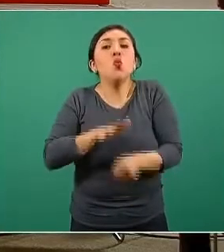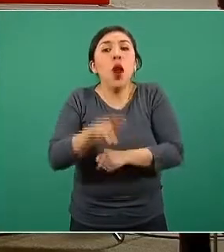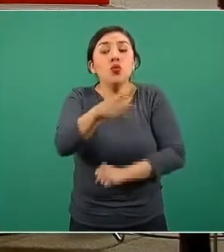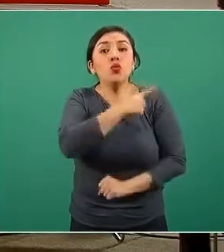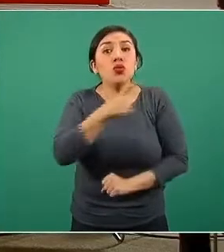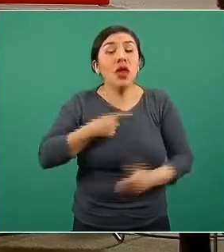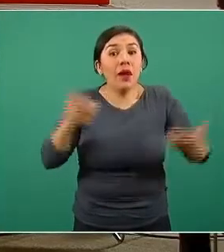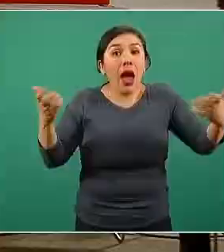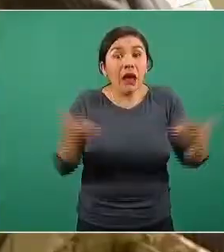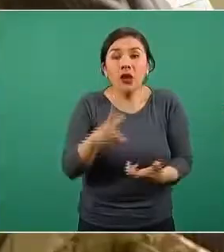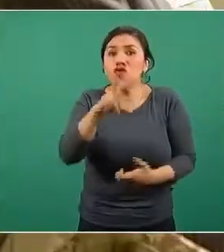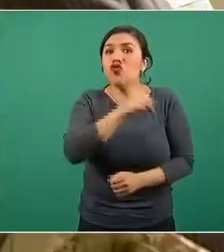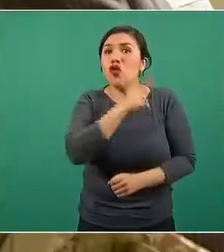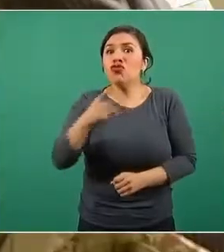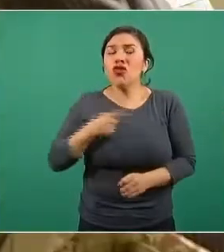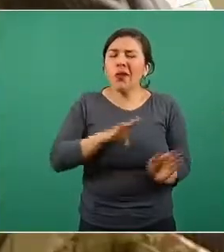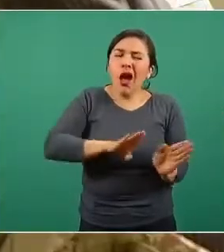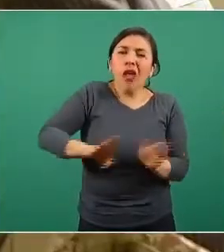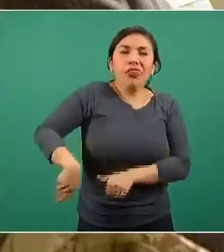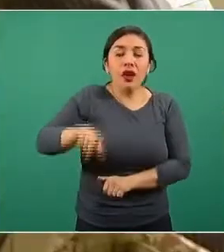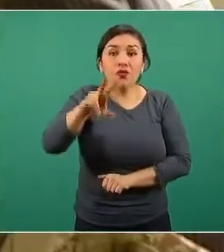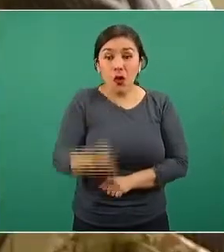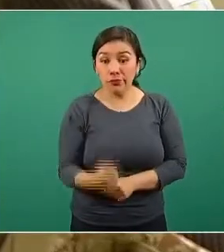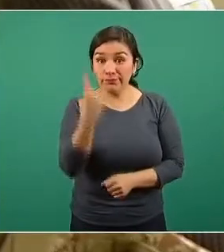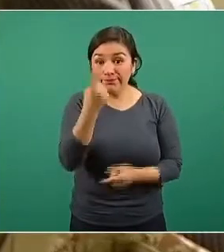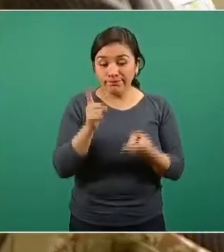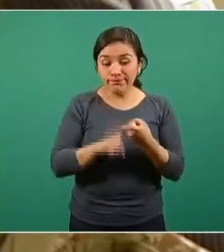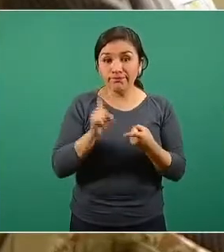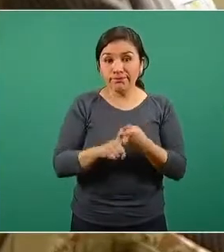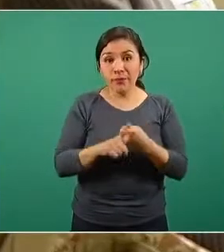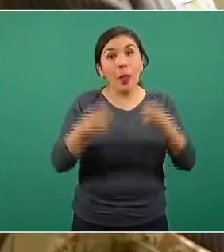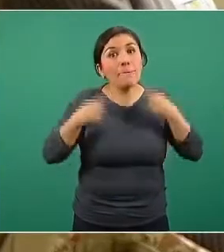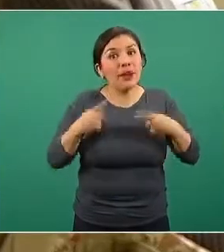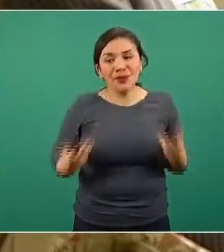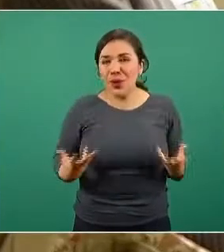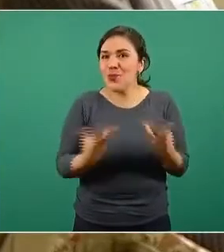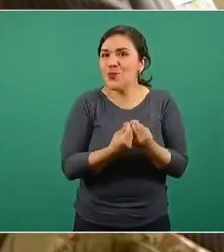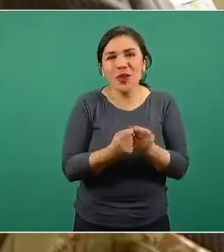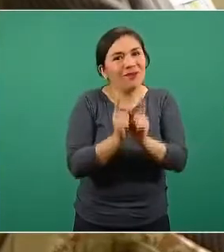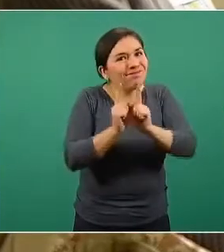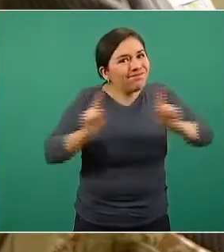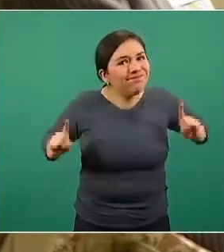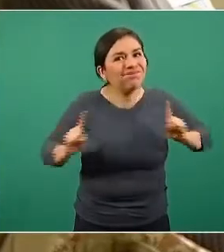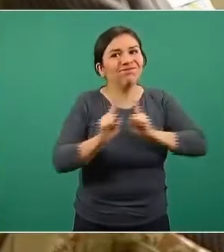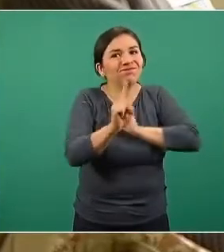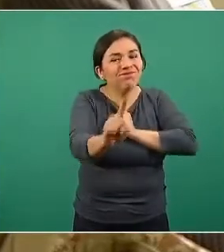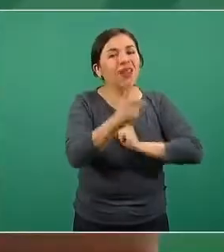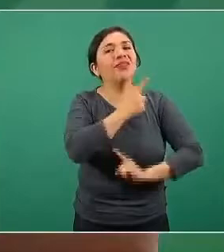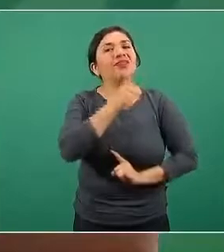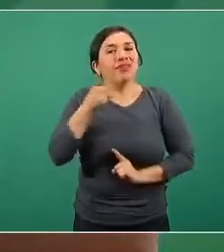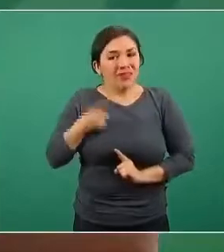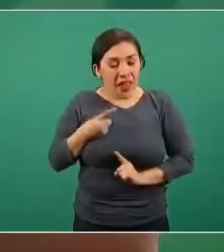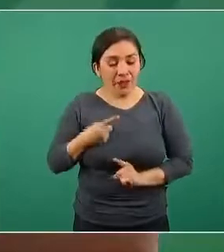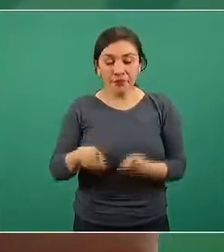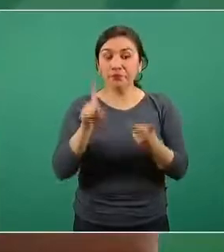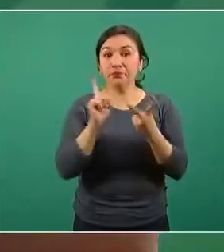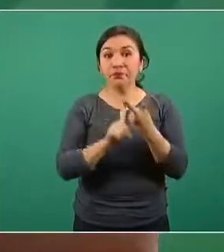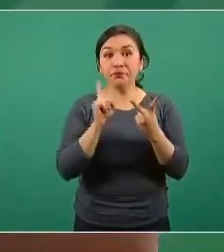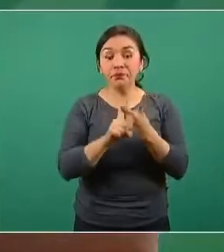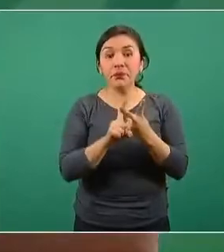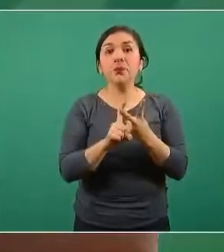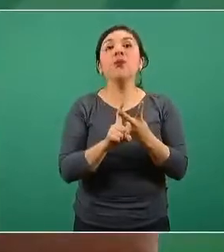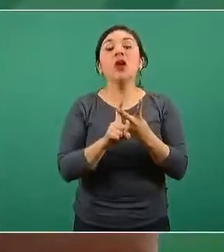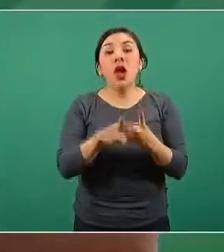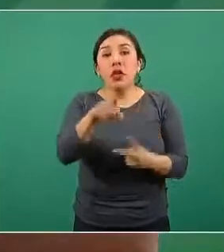acciones que no tenemos que descuidar? 1, la distancia sana entre las personas. 2,